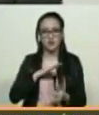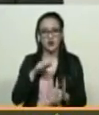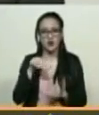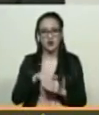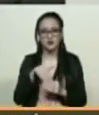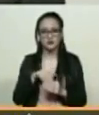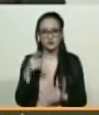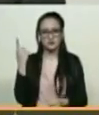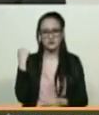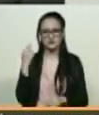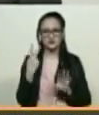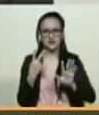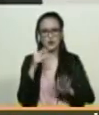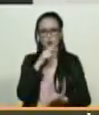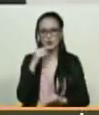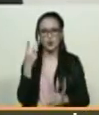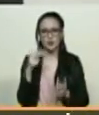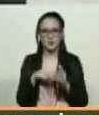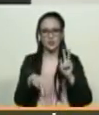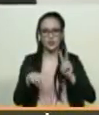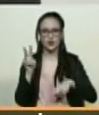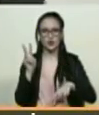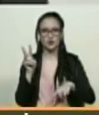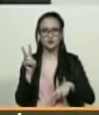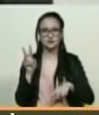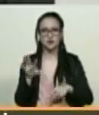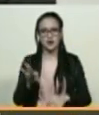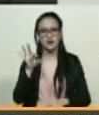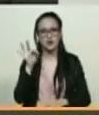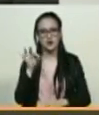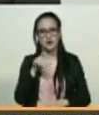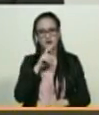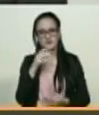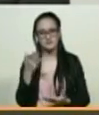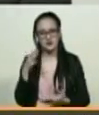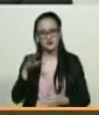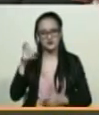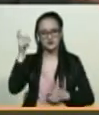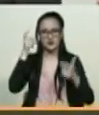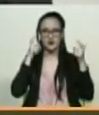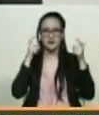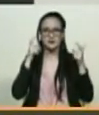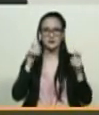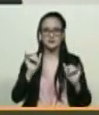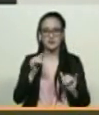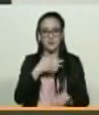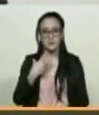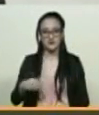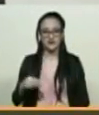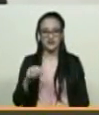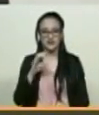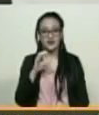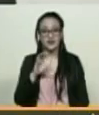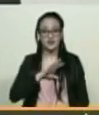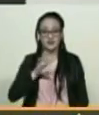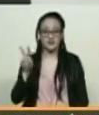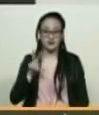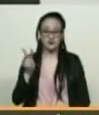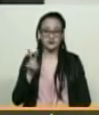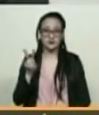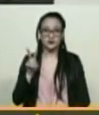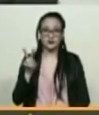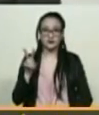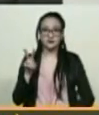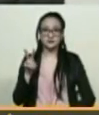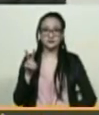pasado 7 de octubre de 2012, que eligió a nuestro eterno comandante Hugo Chávez como presidente constitucional de la República Bolivariana